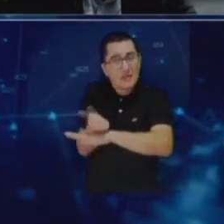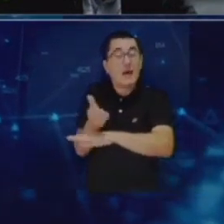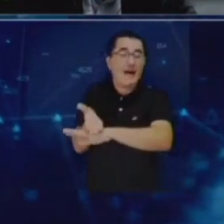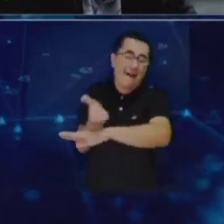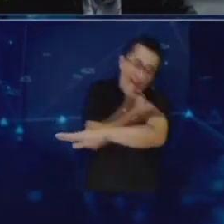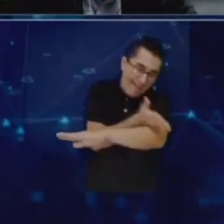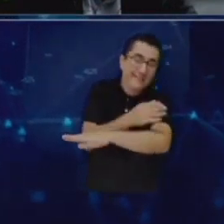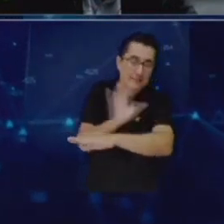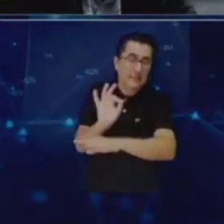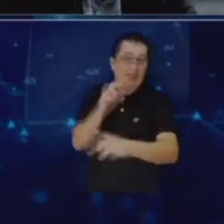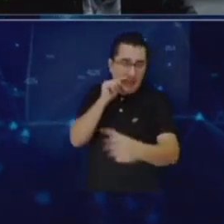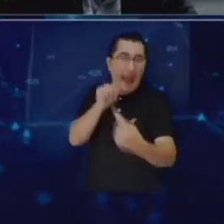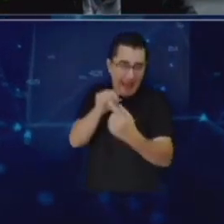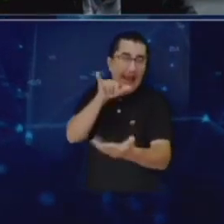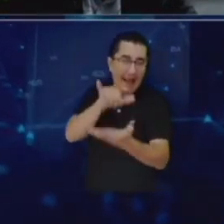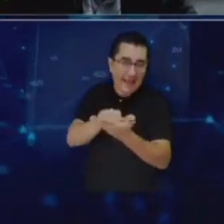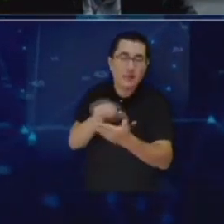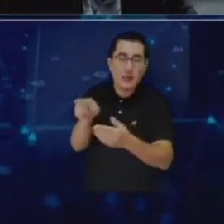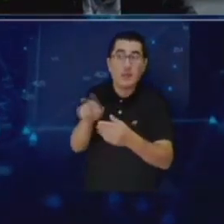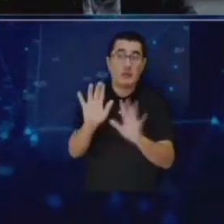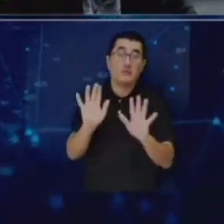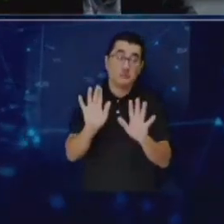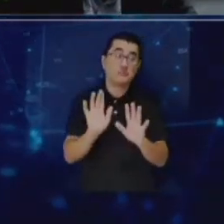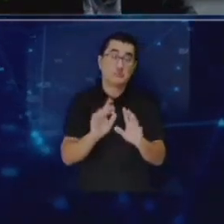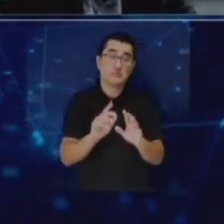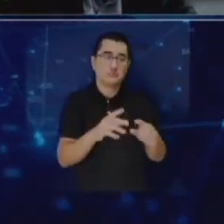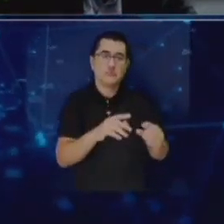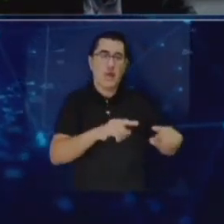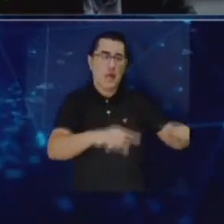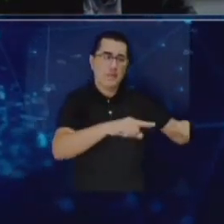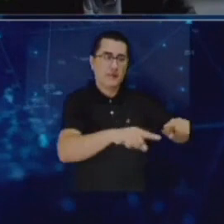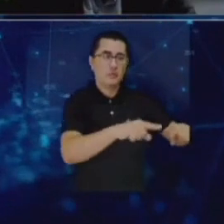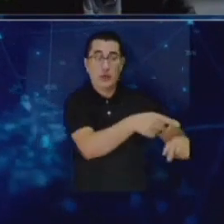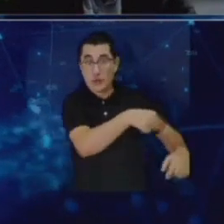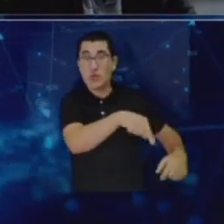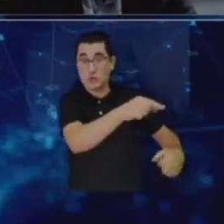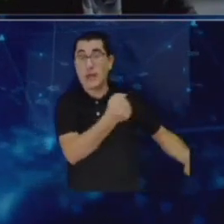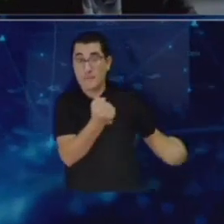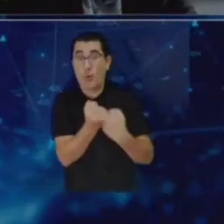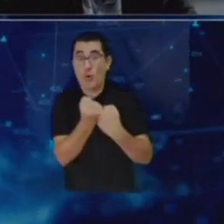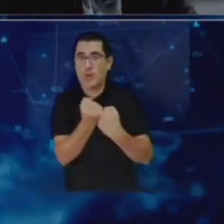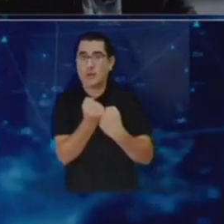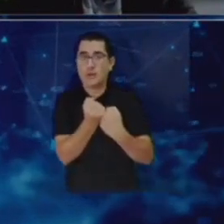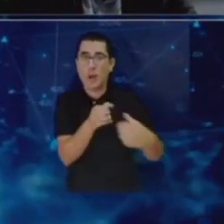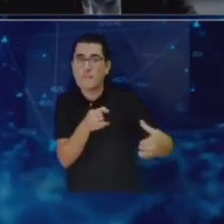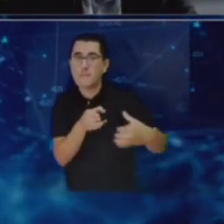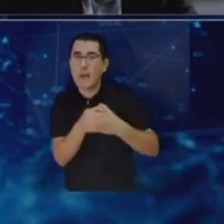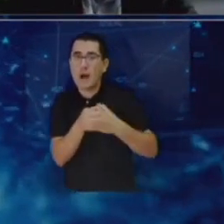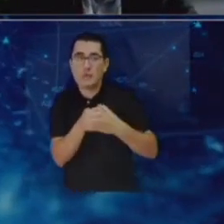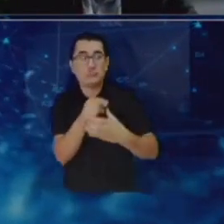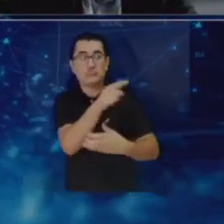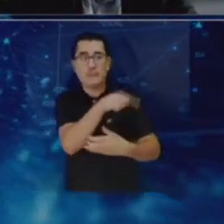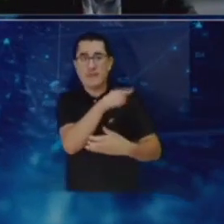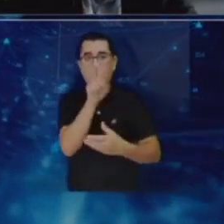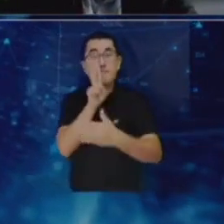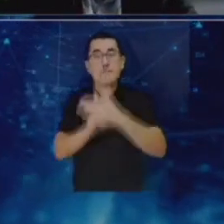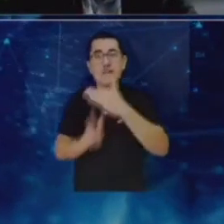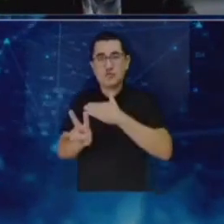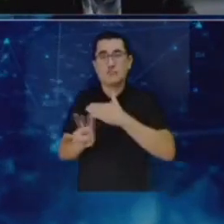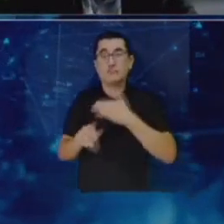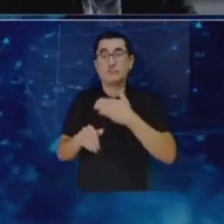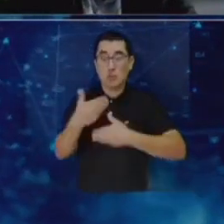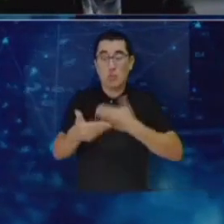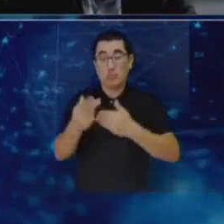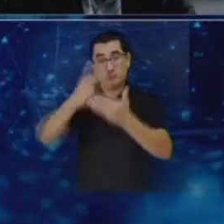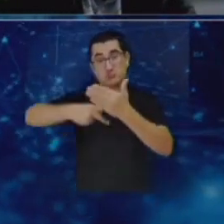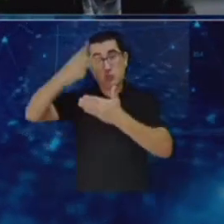después con al menos un apoyo de alguna otra administración o alguna otra administración que se agrupa con esa misma visión y se convierte en un proyecto